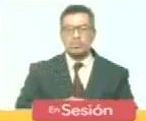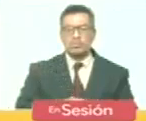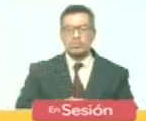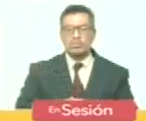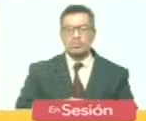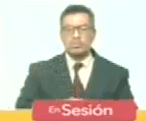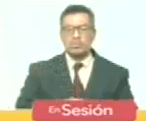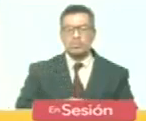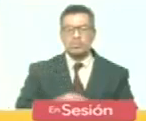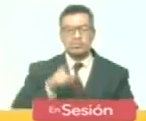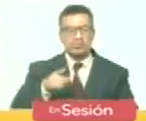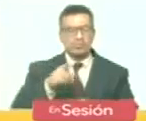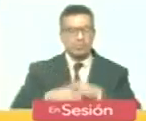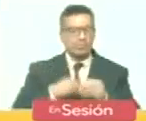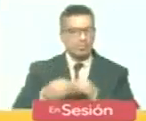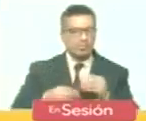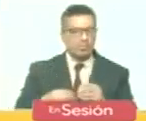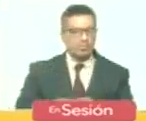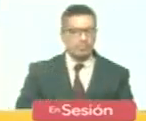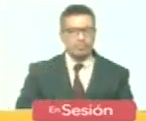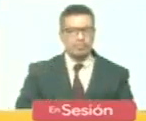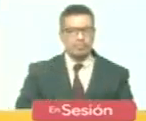Ese acontecimiento